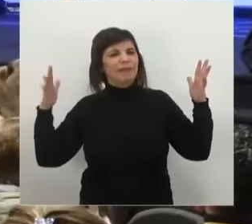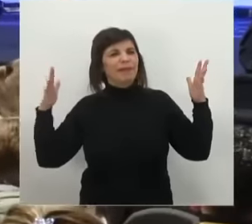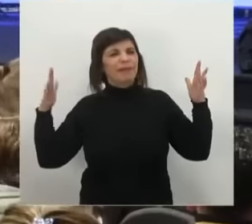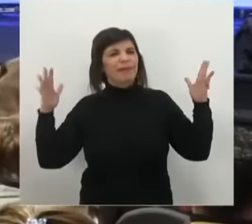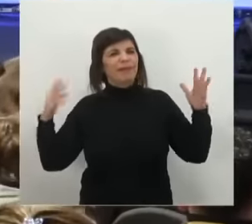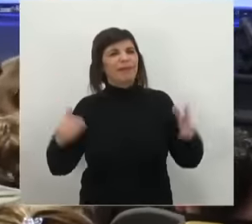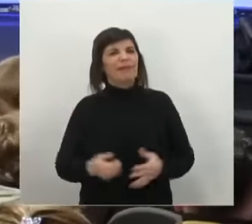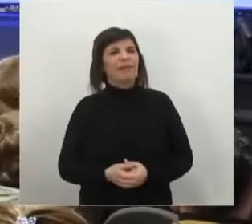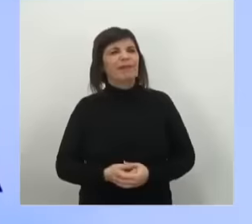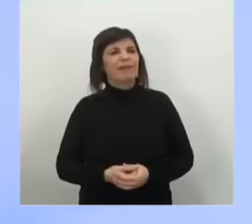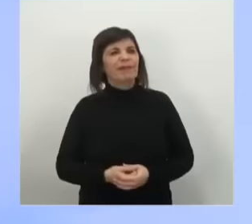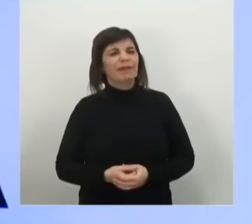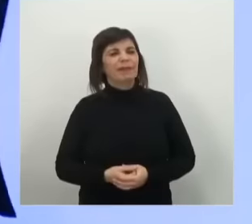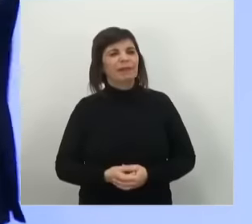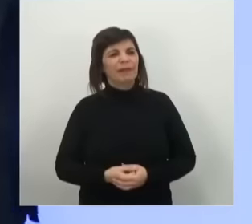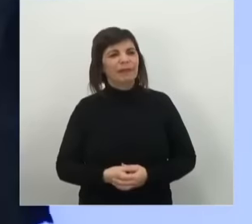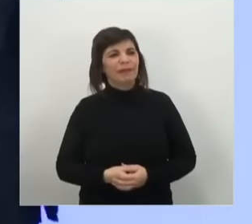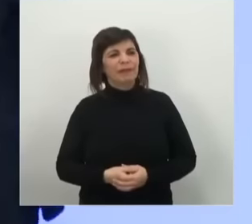Bienvenidos